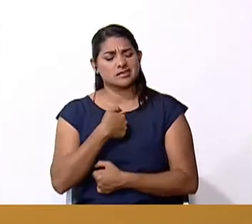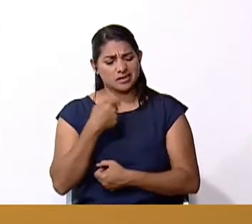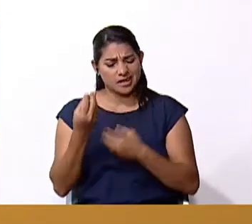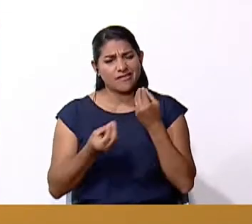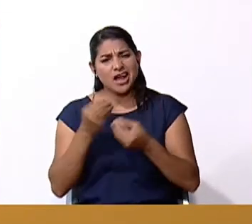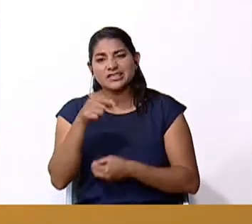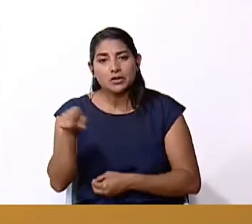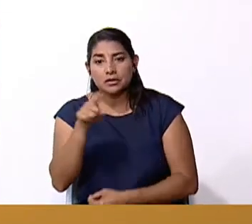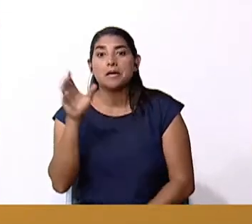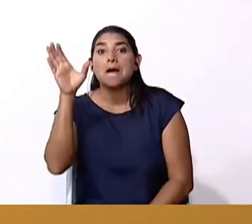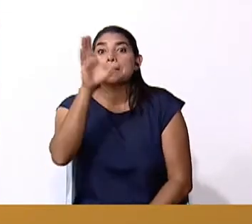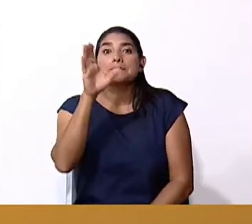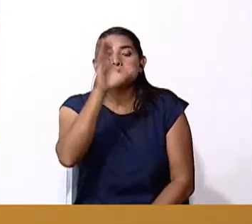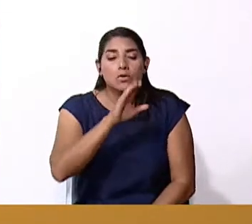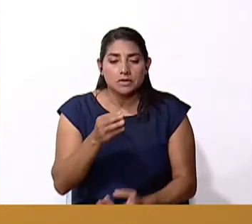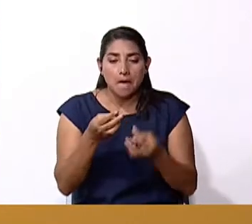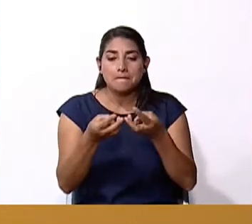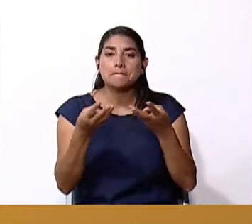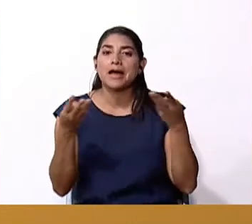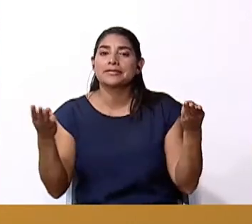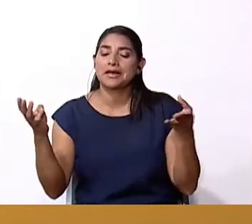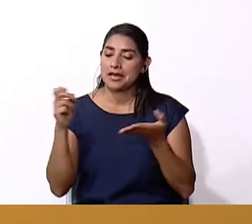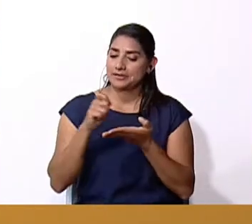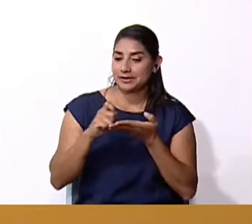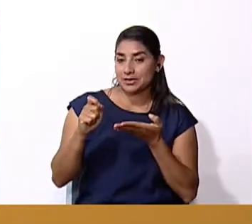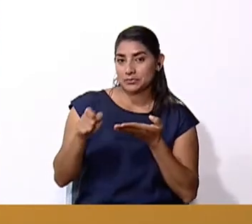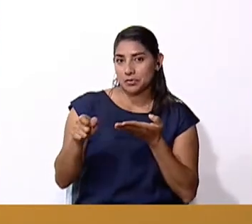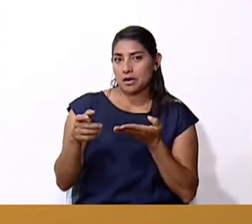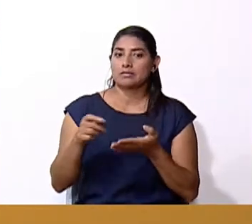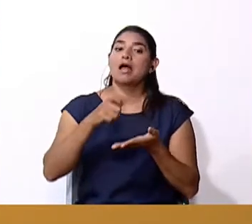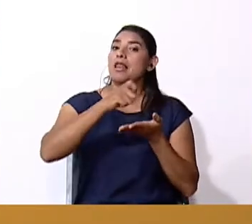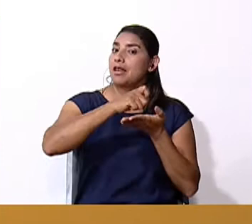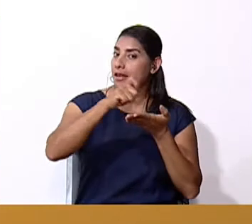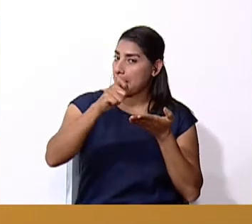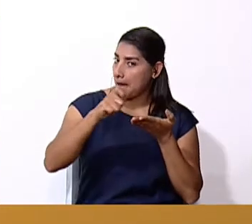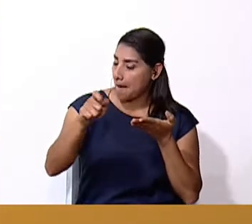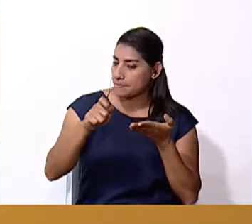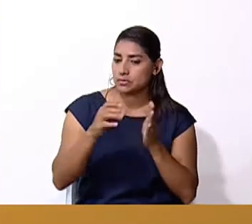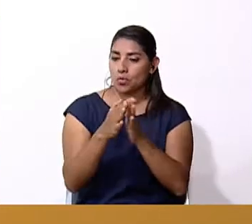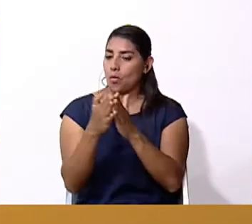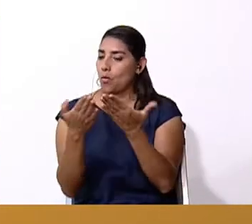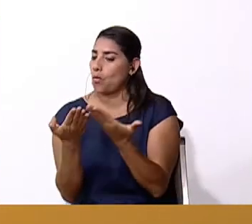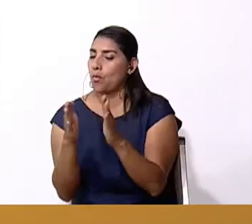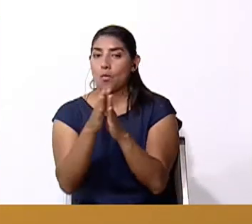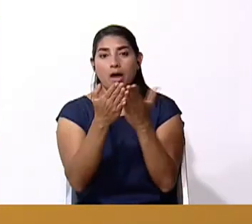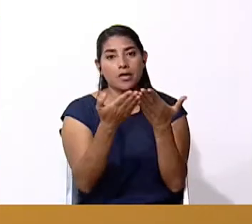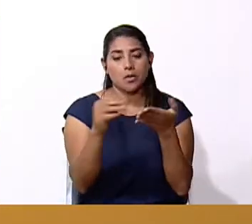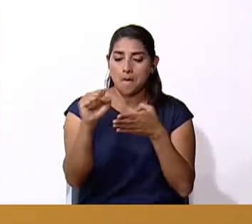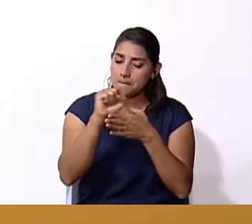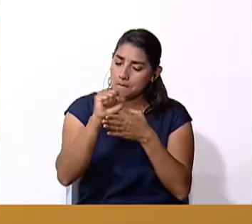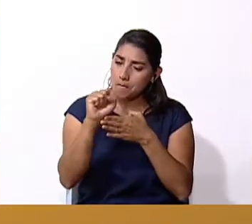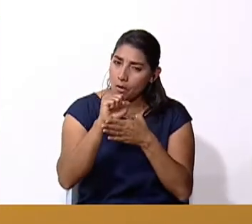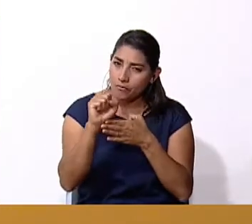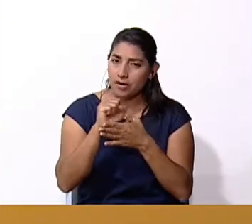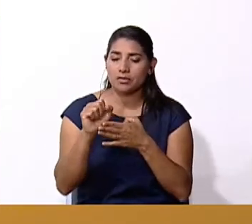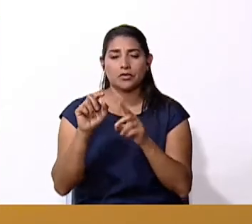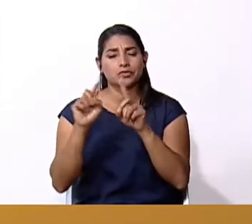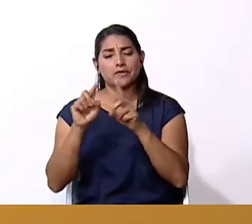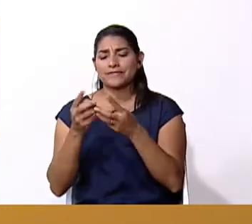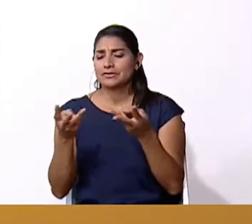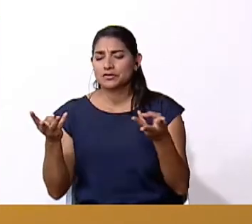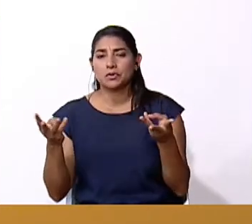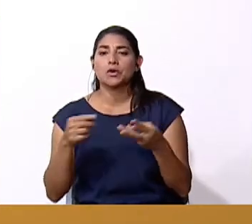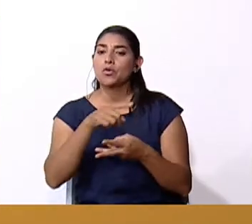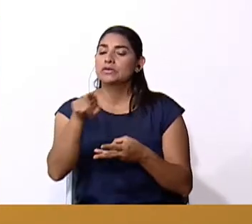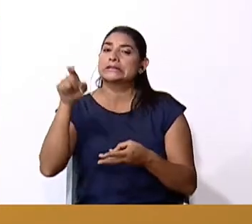buscar los útiles escolares, lápices, cuaderno, borrador y todos